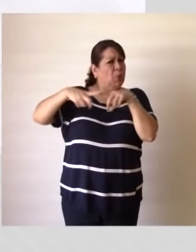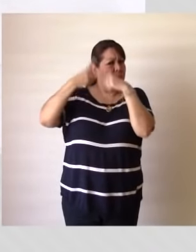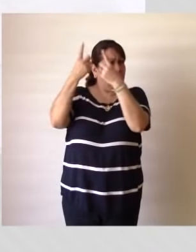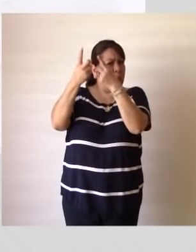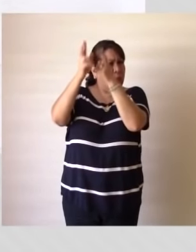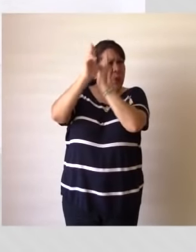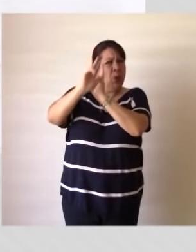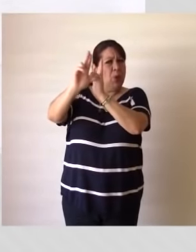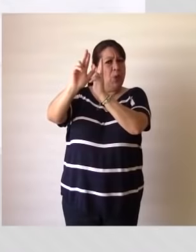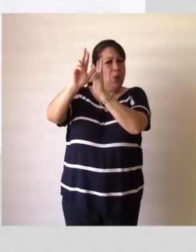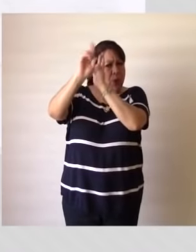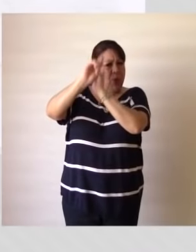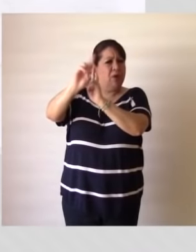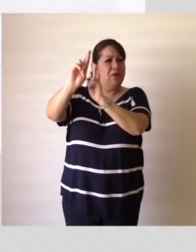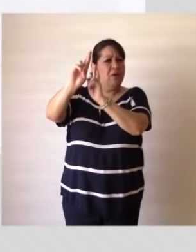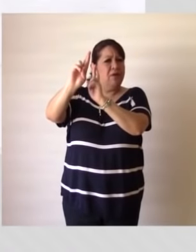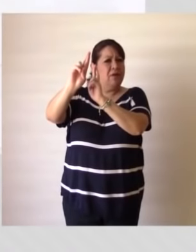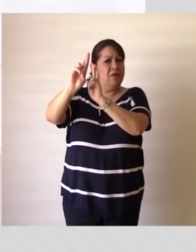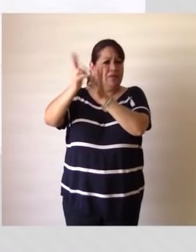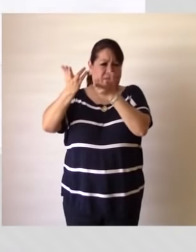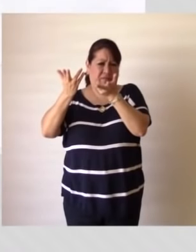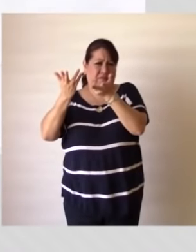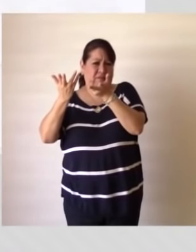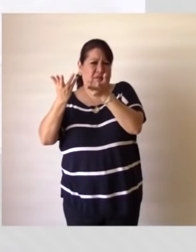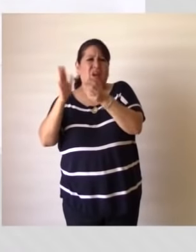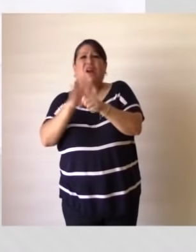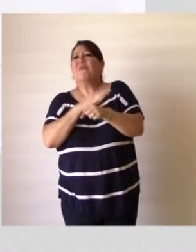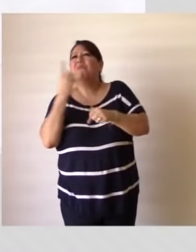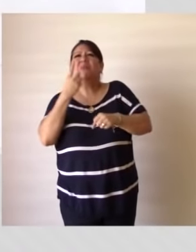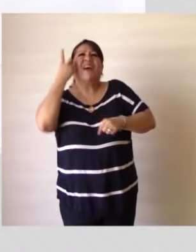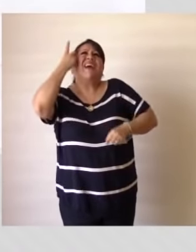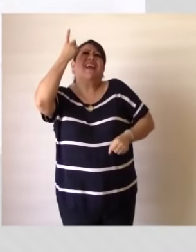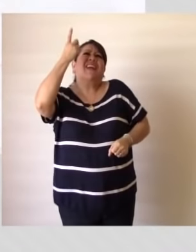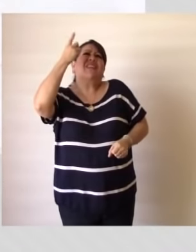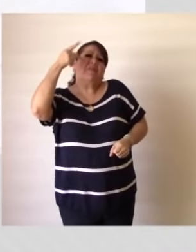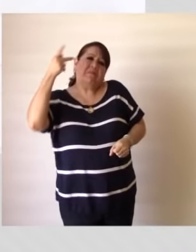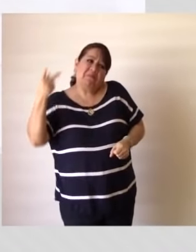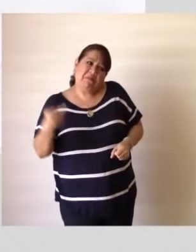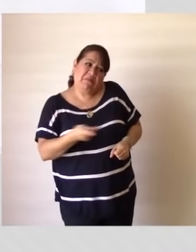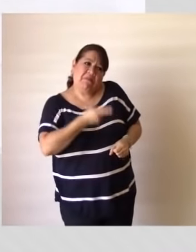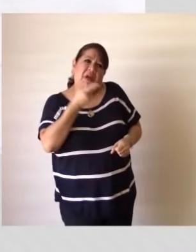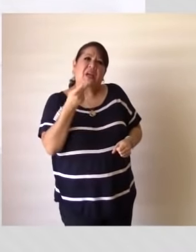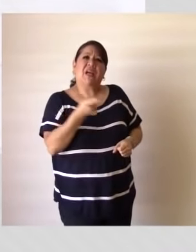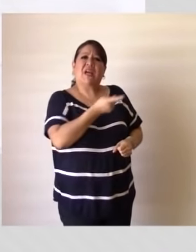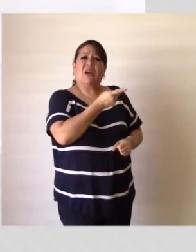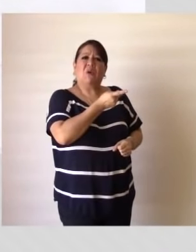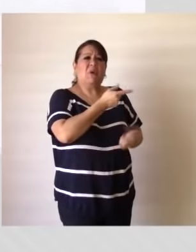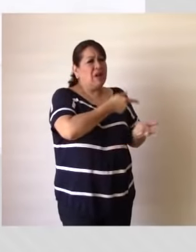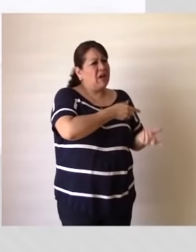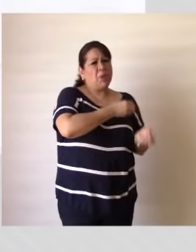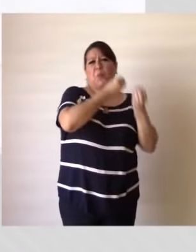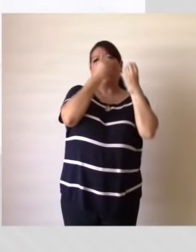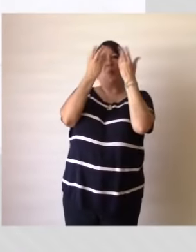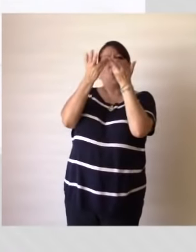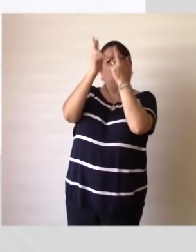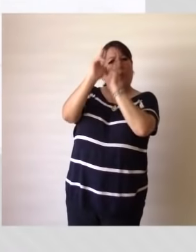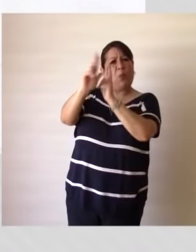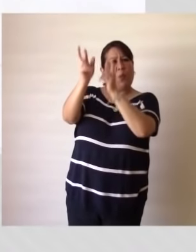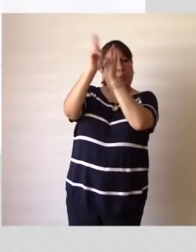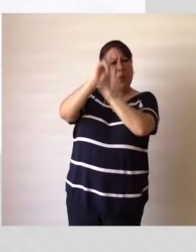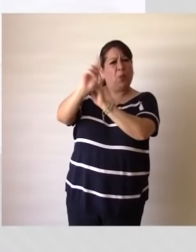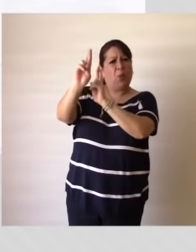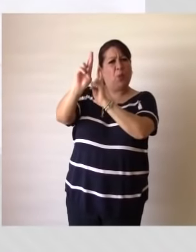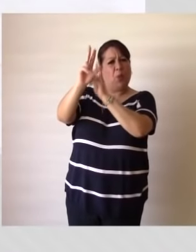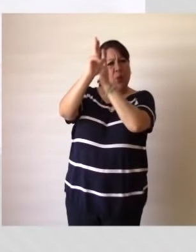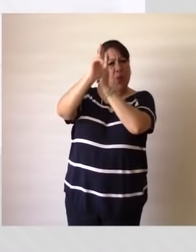problema porque dios estaba cuestionando la falta de honra y de honor específicamente dios